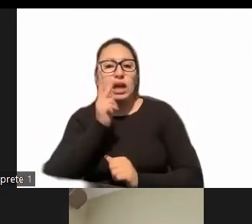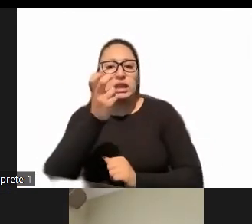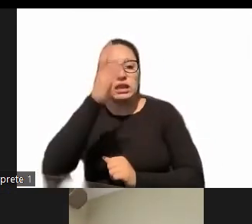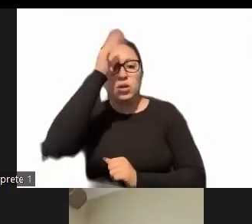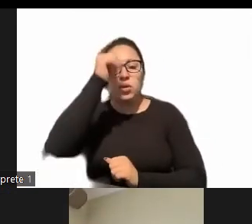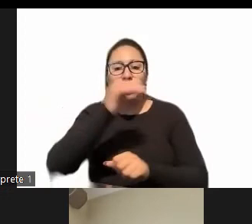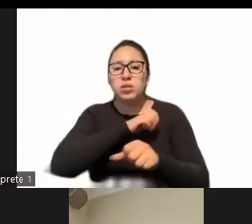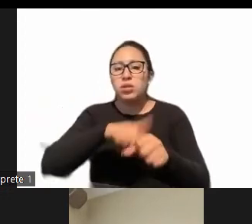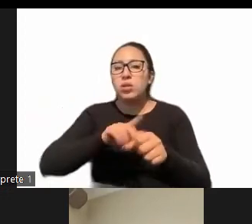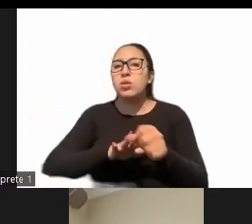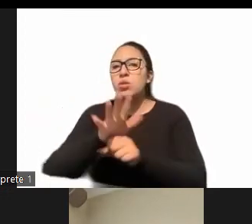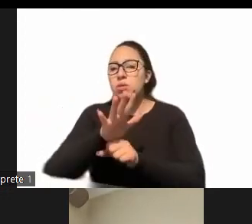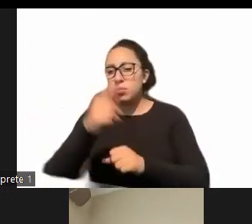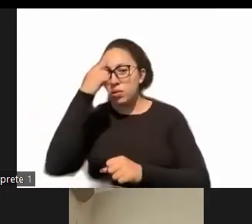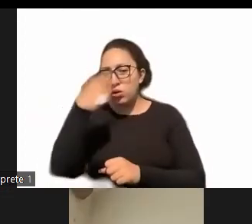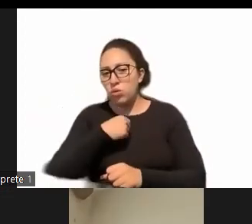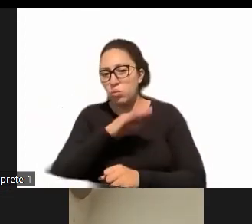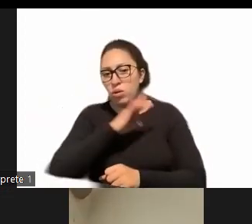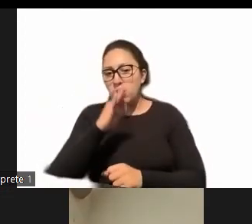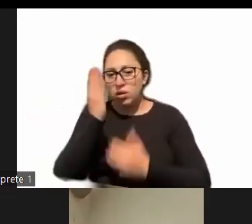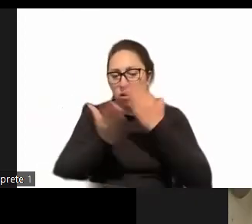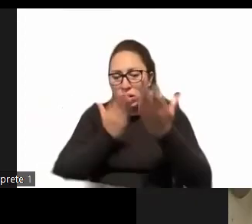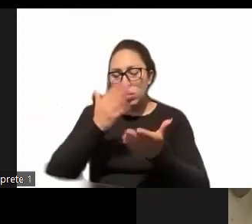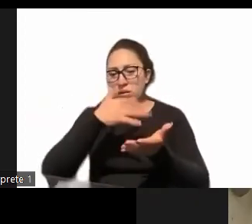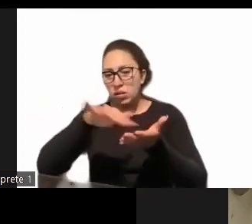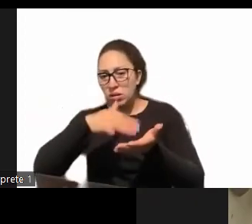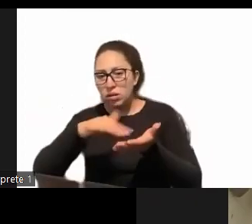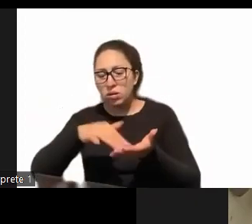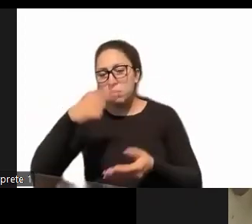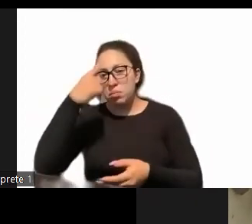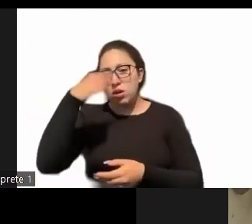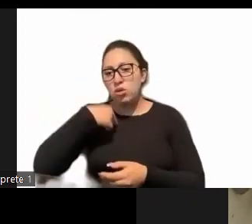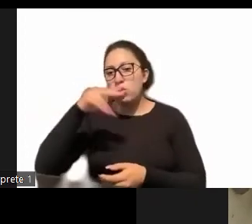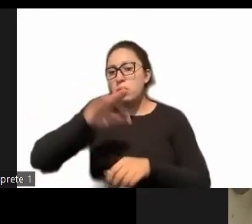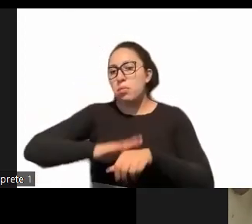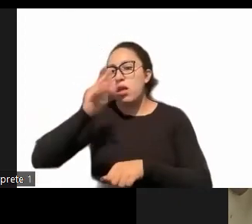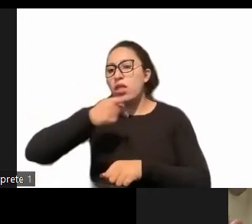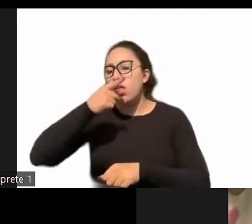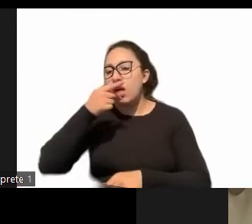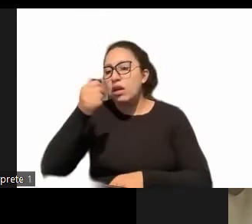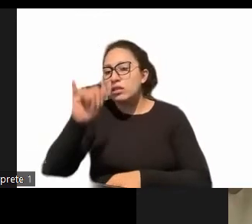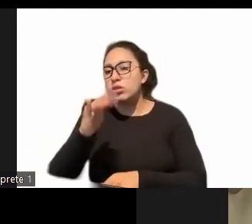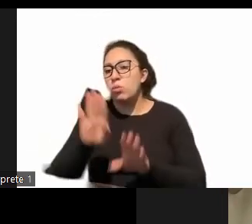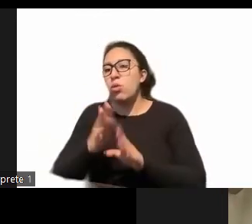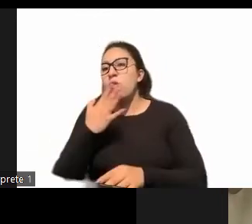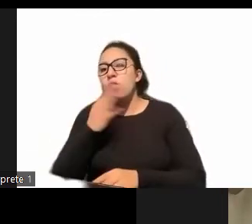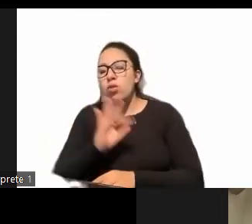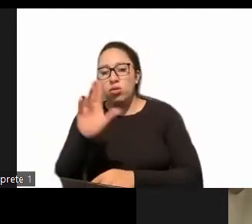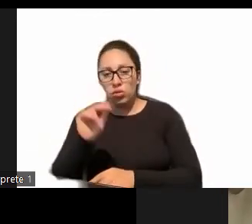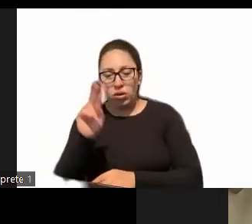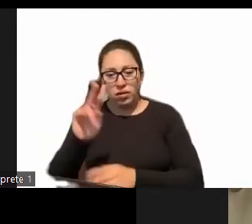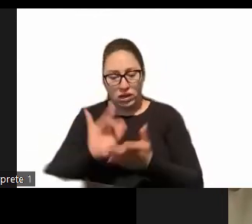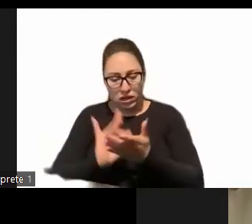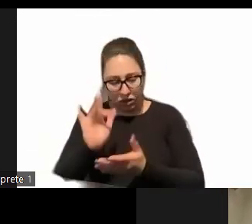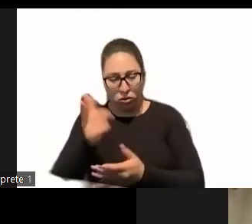específico para poderlo buscar y leer, informarme y ya no estar cayendo en una situación inadecuada. Le agradecería mucho que